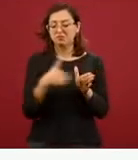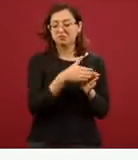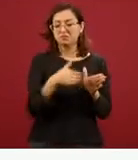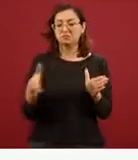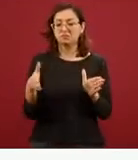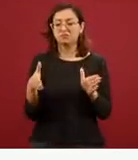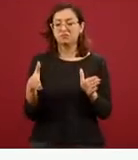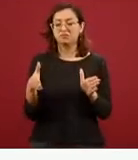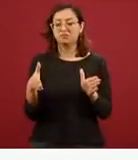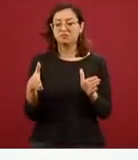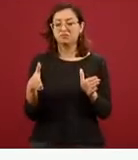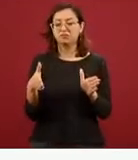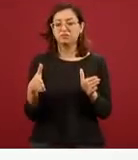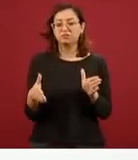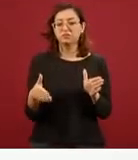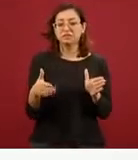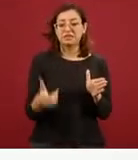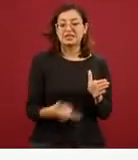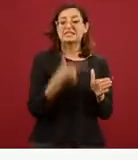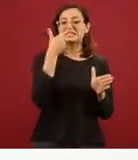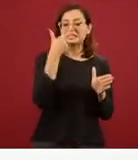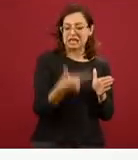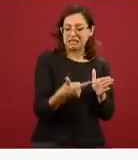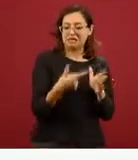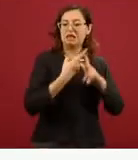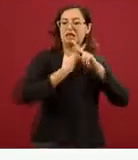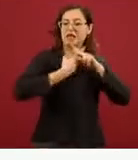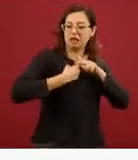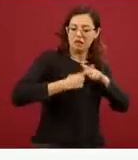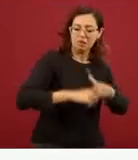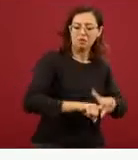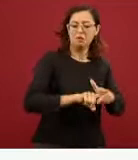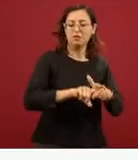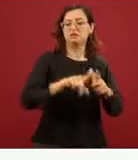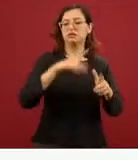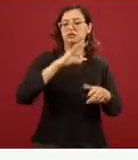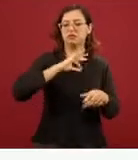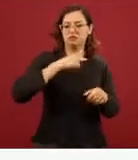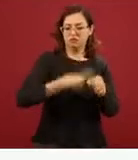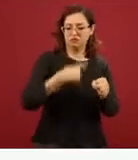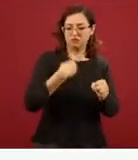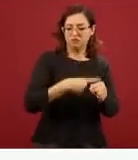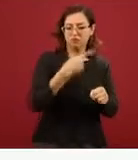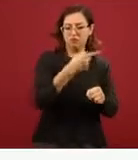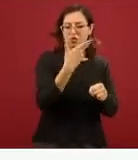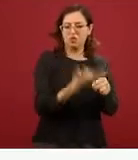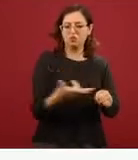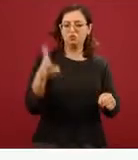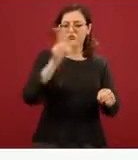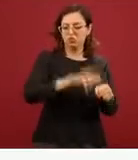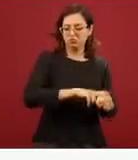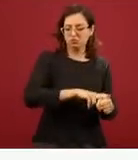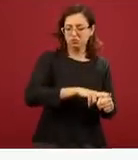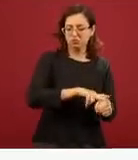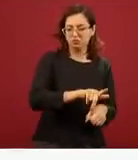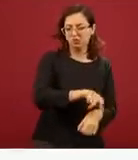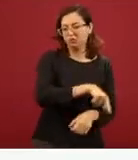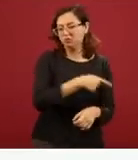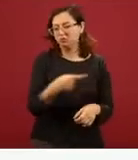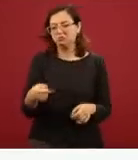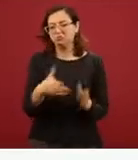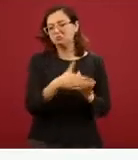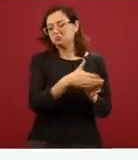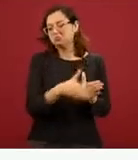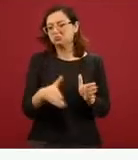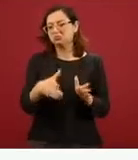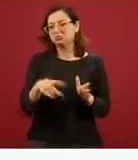activos 7 que están en hospitalización, la mayoría en condiciones estables, y todos los